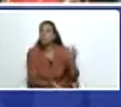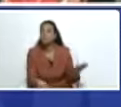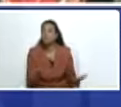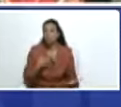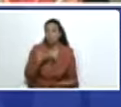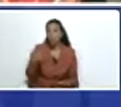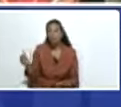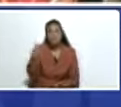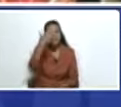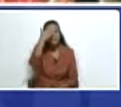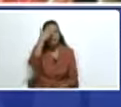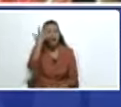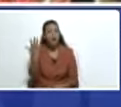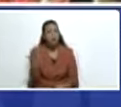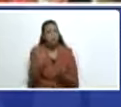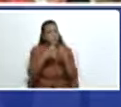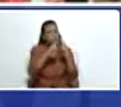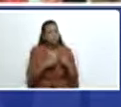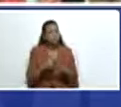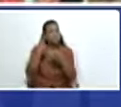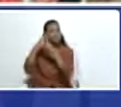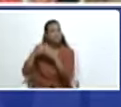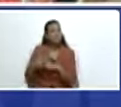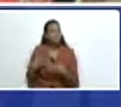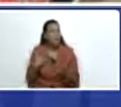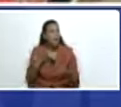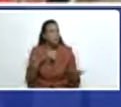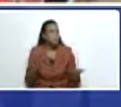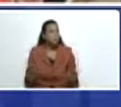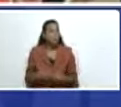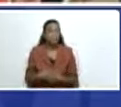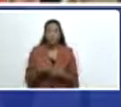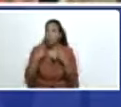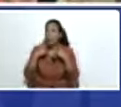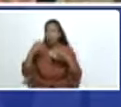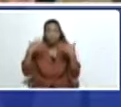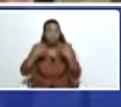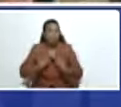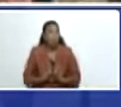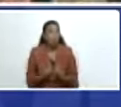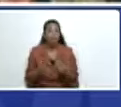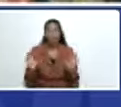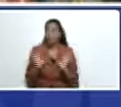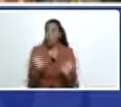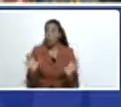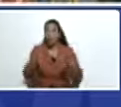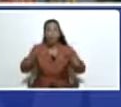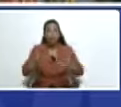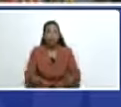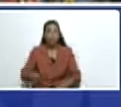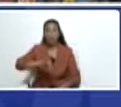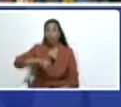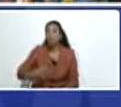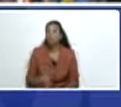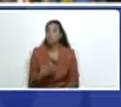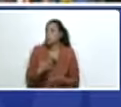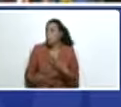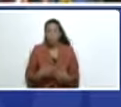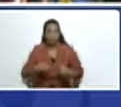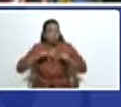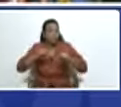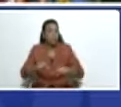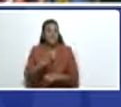Que cada quien saque sus propias conclusiones. Nosotros no hemos descansado ni un segundo. 5 años el pueblo